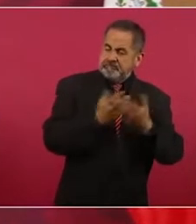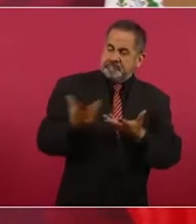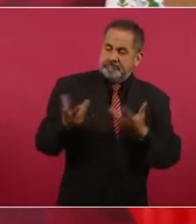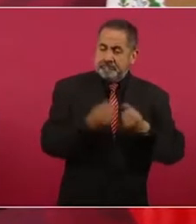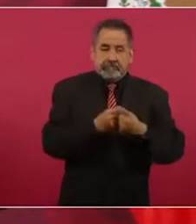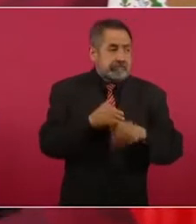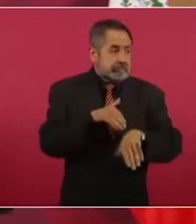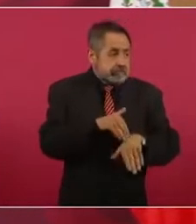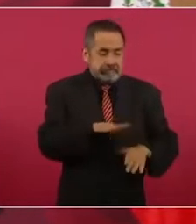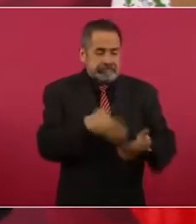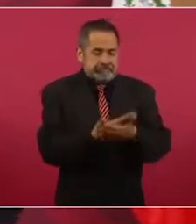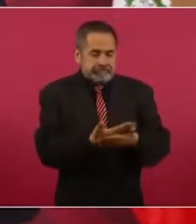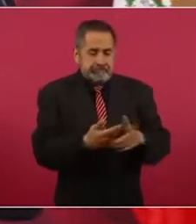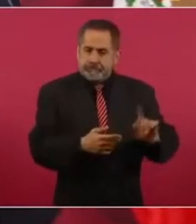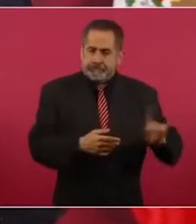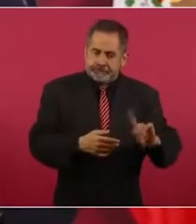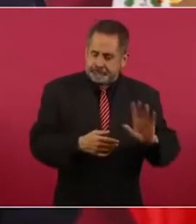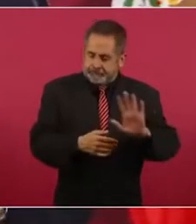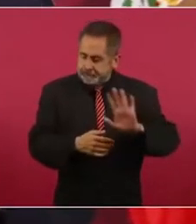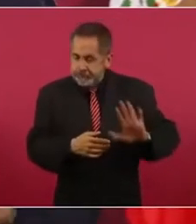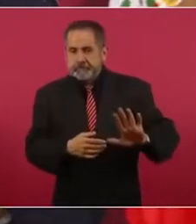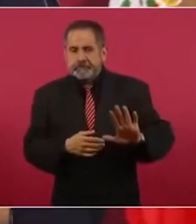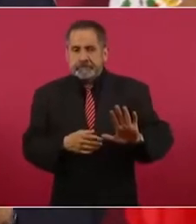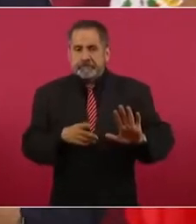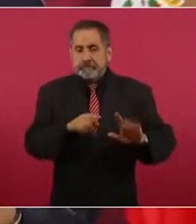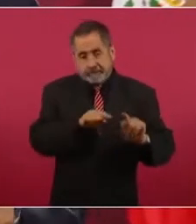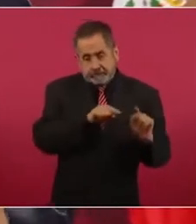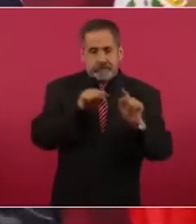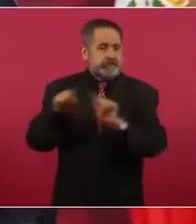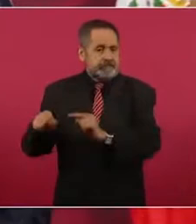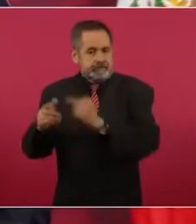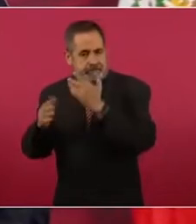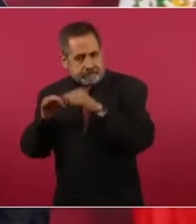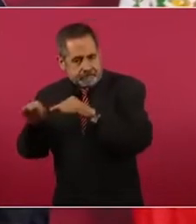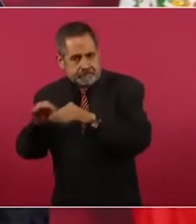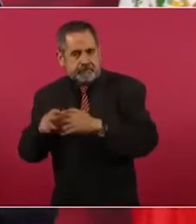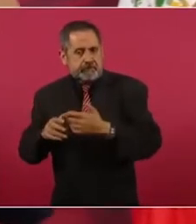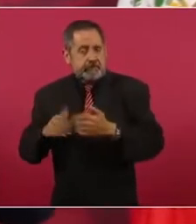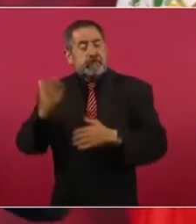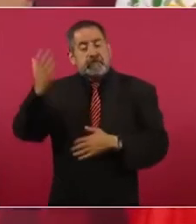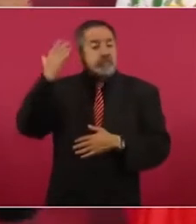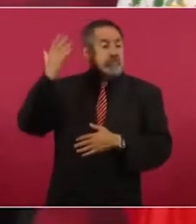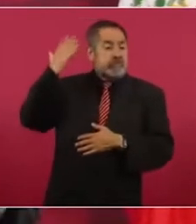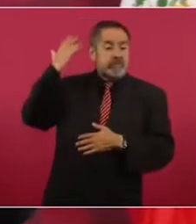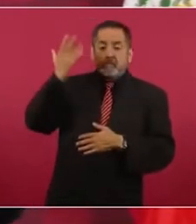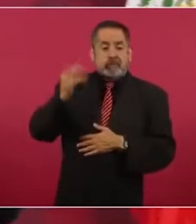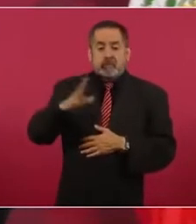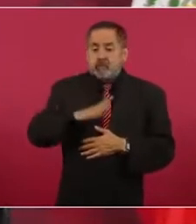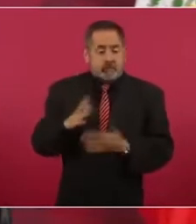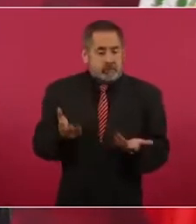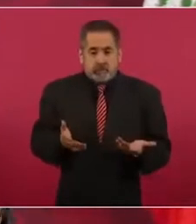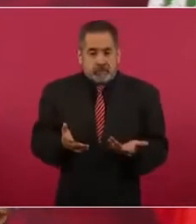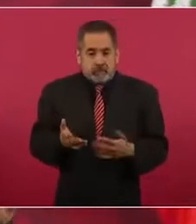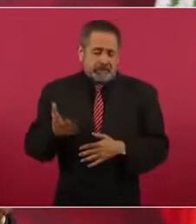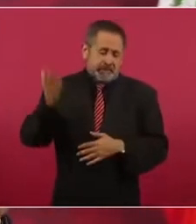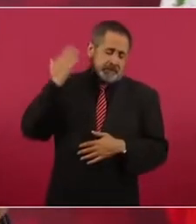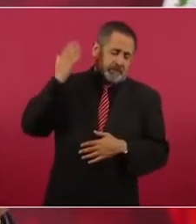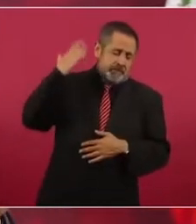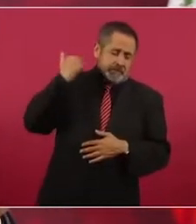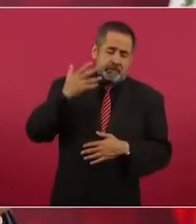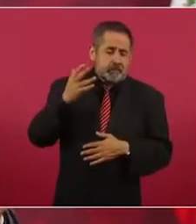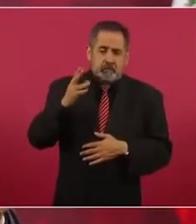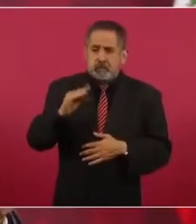Y es una labor, pero esto no se hacía. Bueno, ni siquiera había